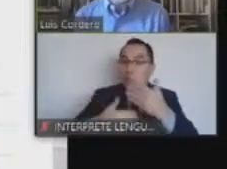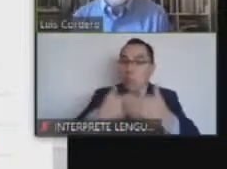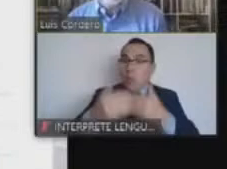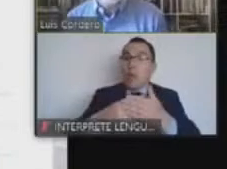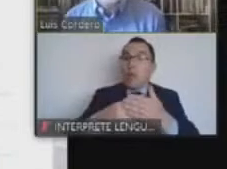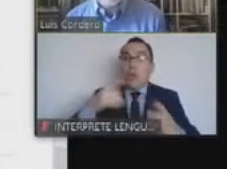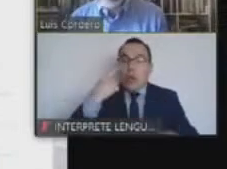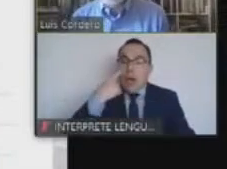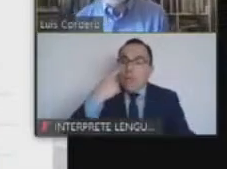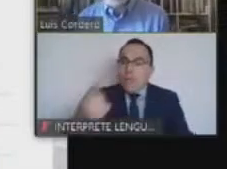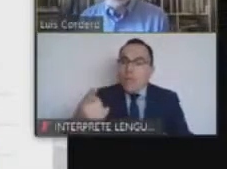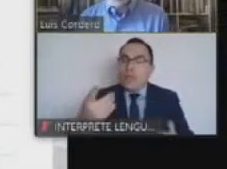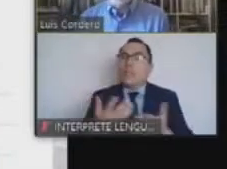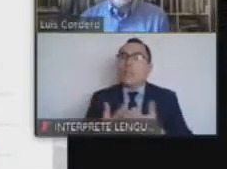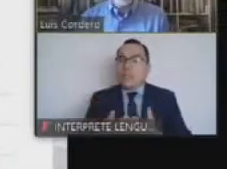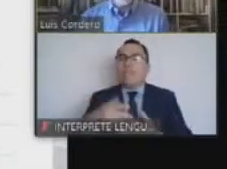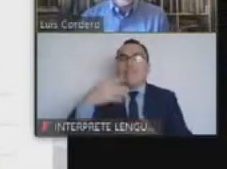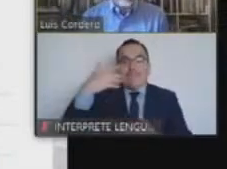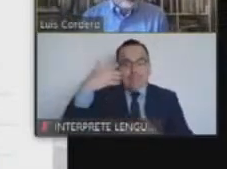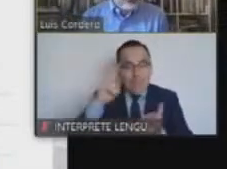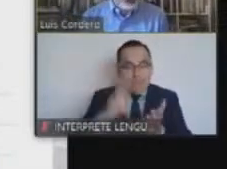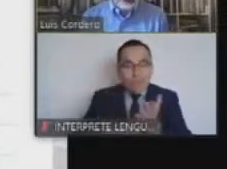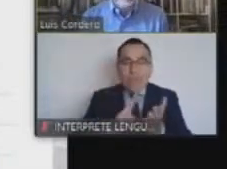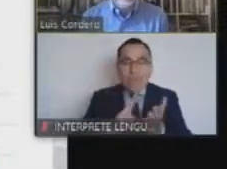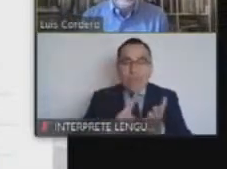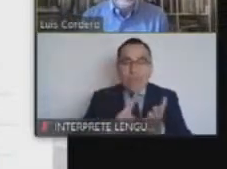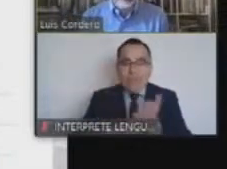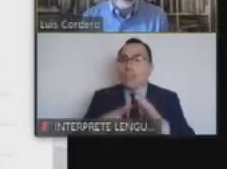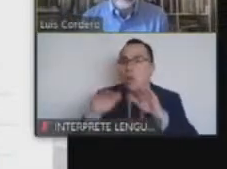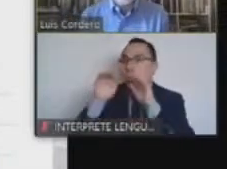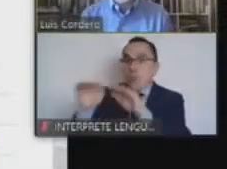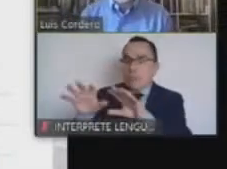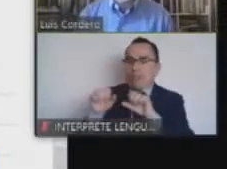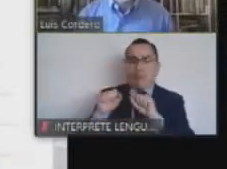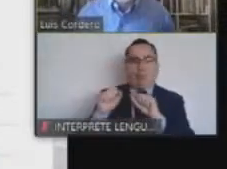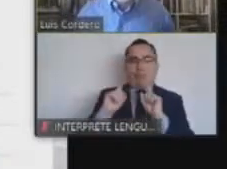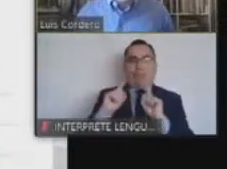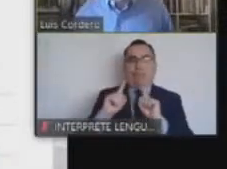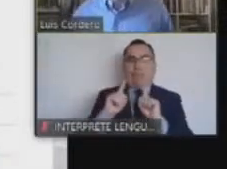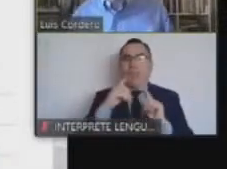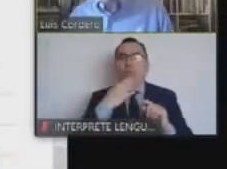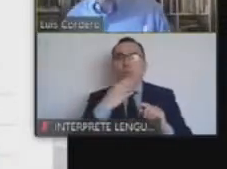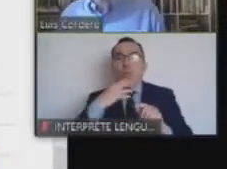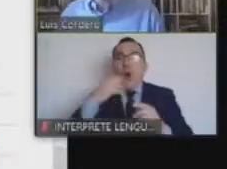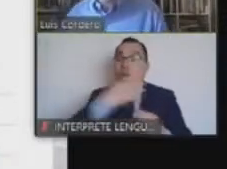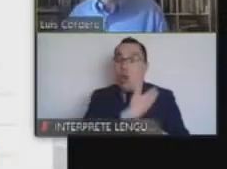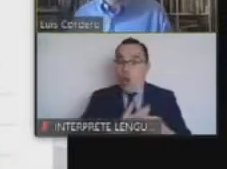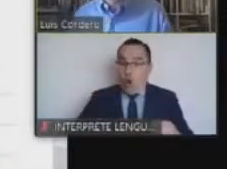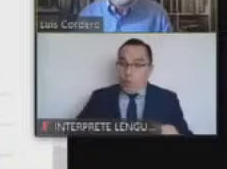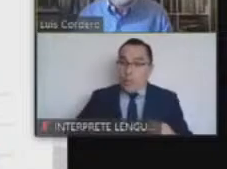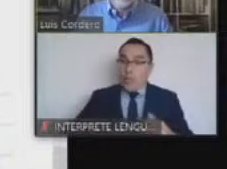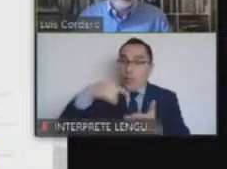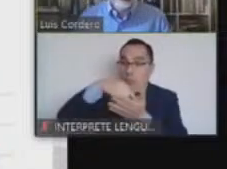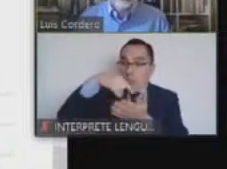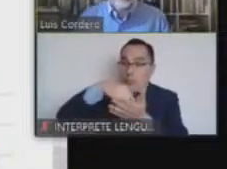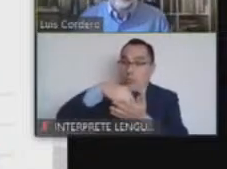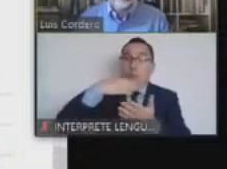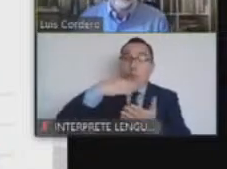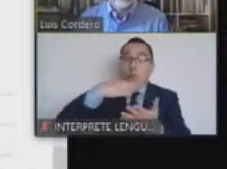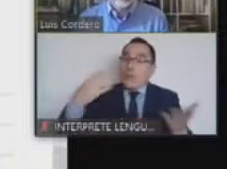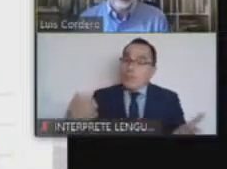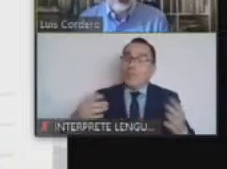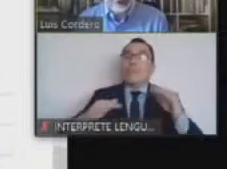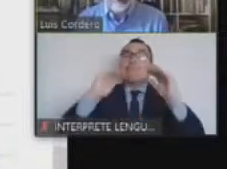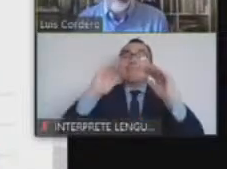a encontrar es que hay un deterioro de confianza tanto para el gobierno como para el parlamento, pero el Poder Judicial de alguna otra manera se ha